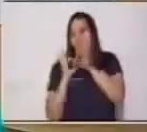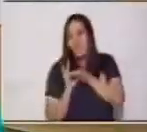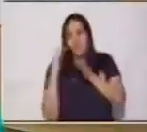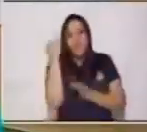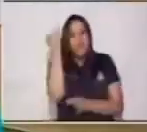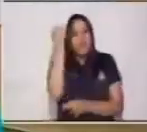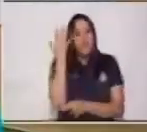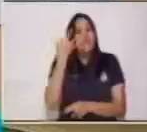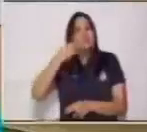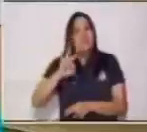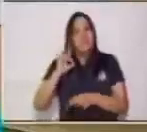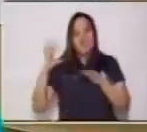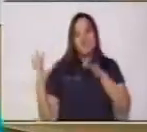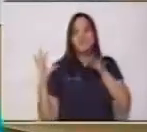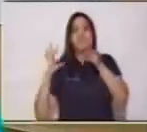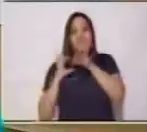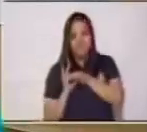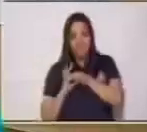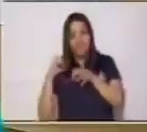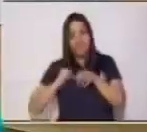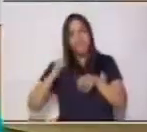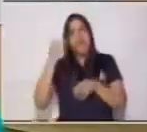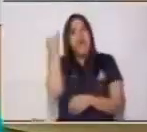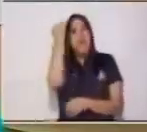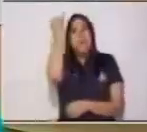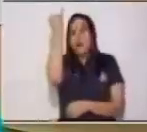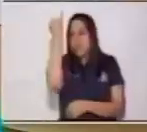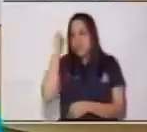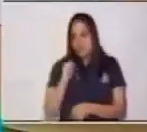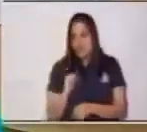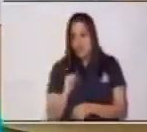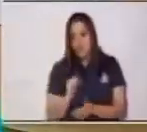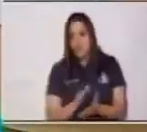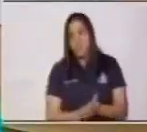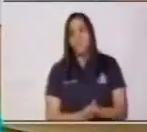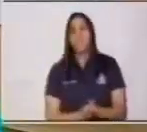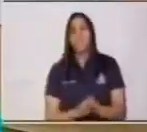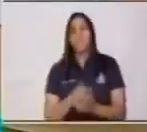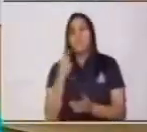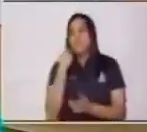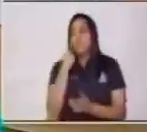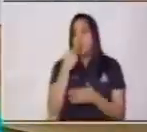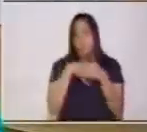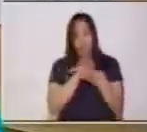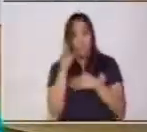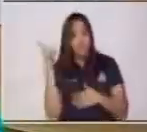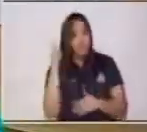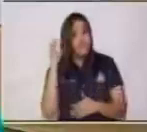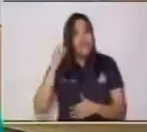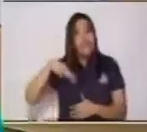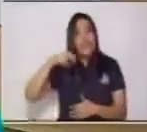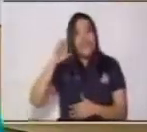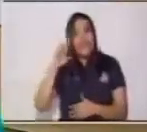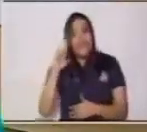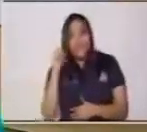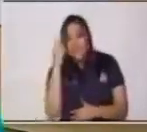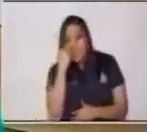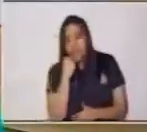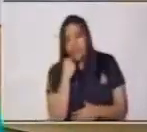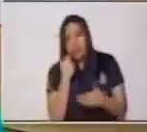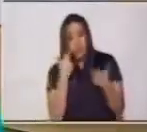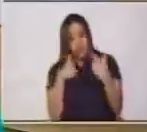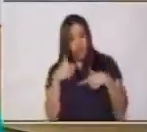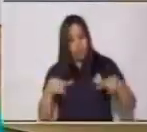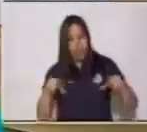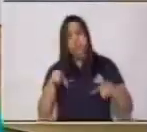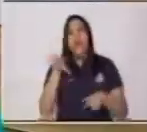propias y también de la imaginación. Entre los géneros literarios vamos a encontrar